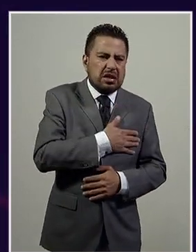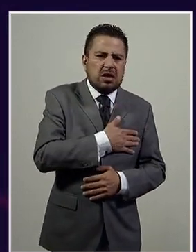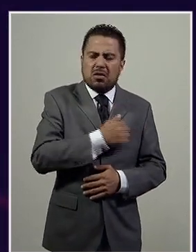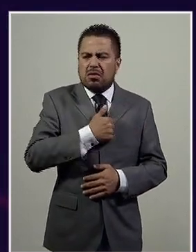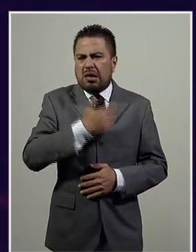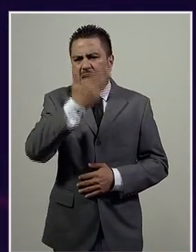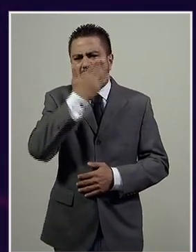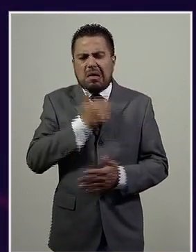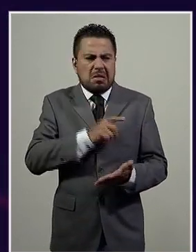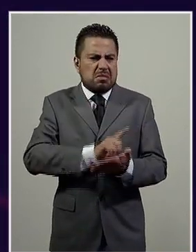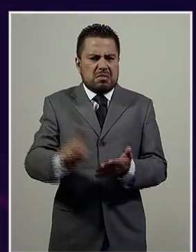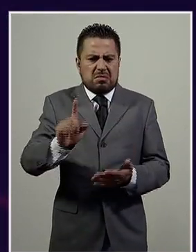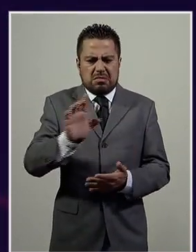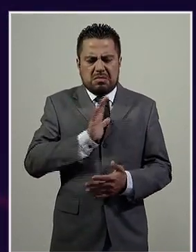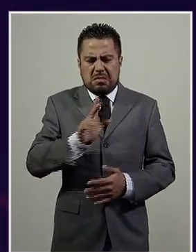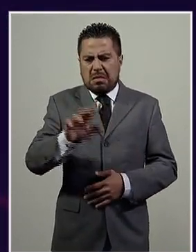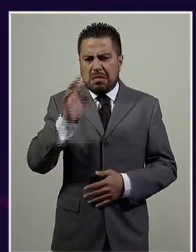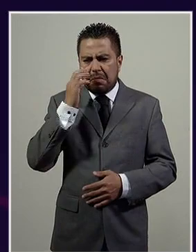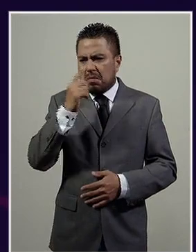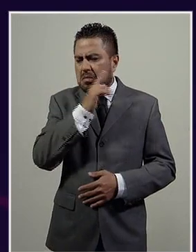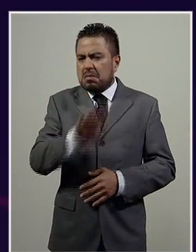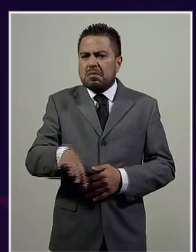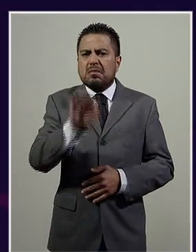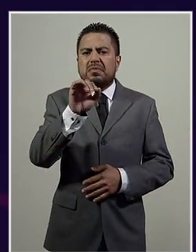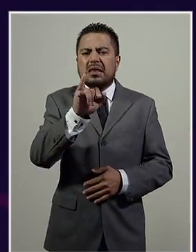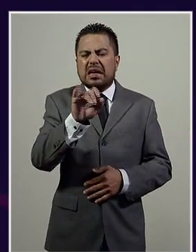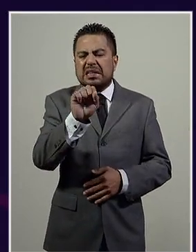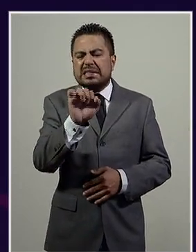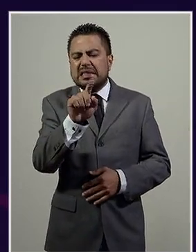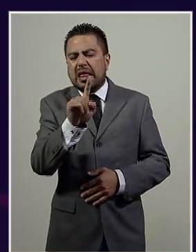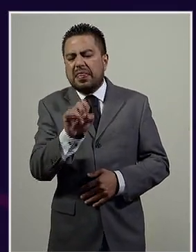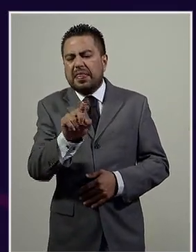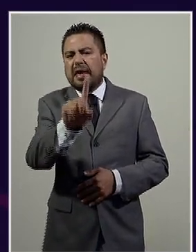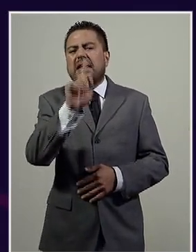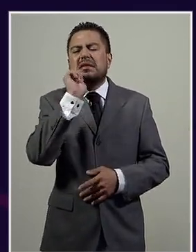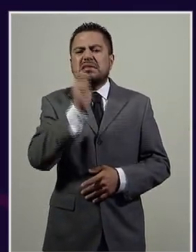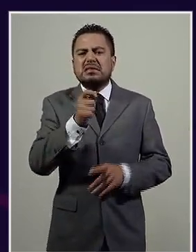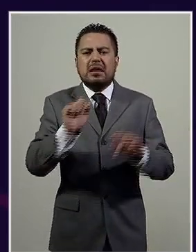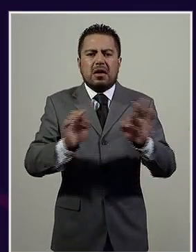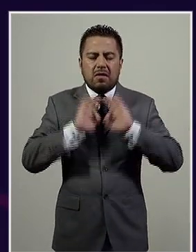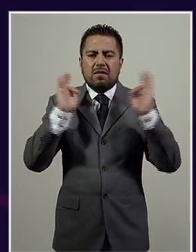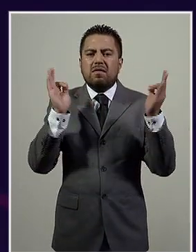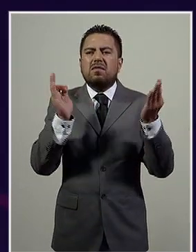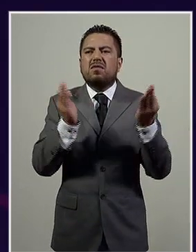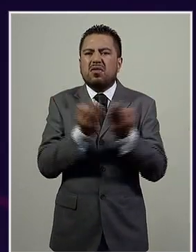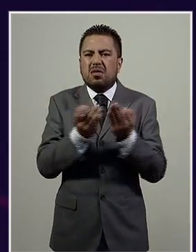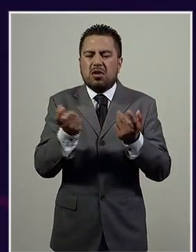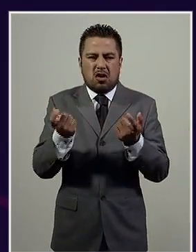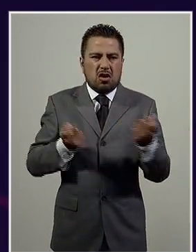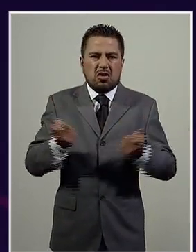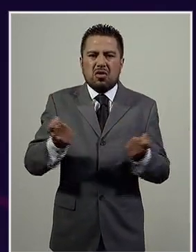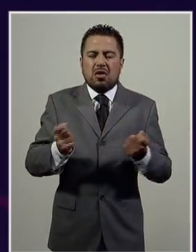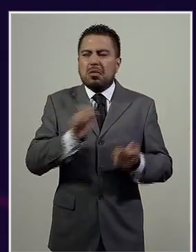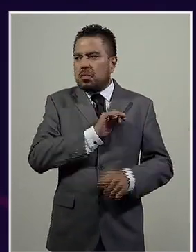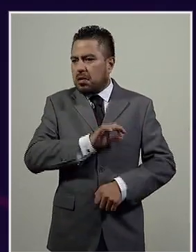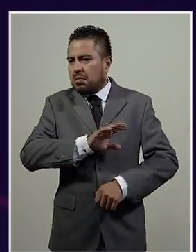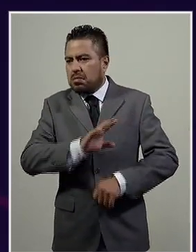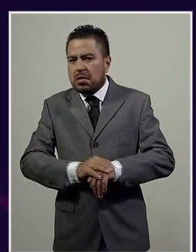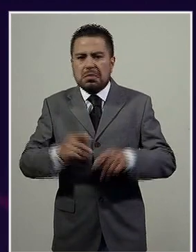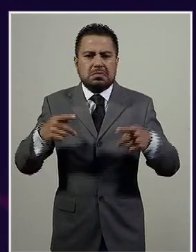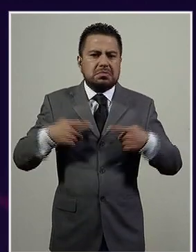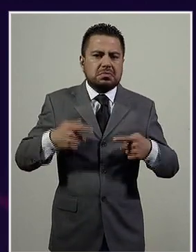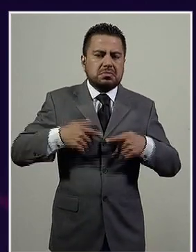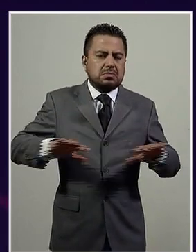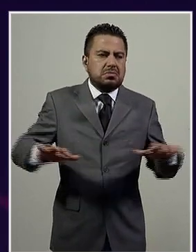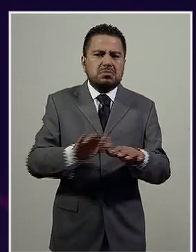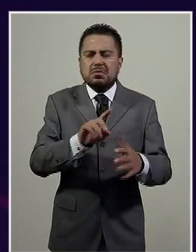estoy en todo mi derecho, ¿no? Y la laicidad es la forma de operar, digamos, que nos permite a las personas